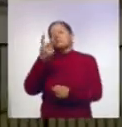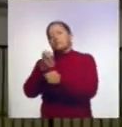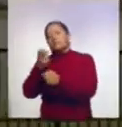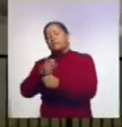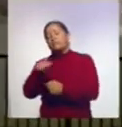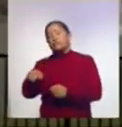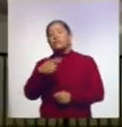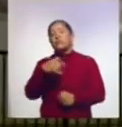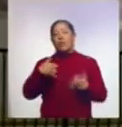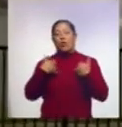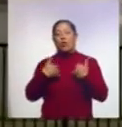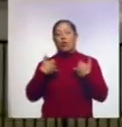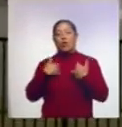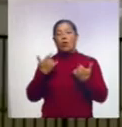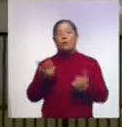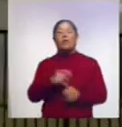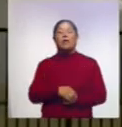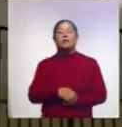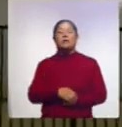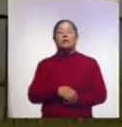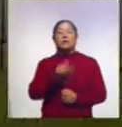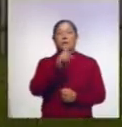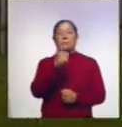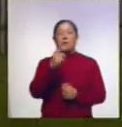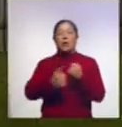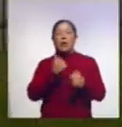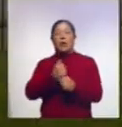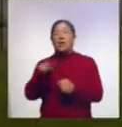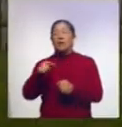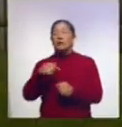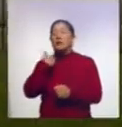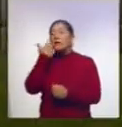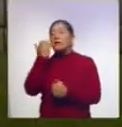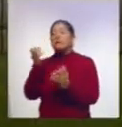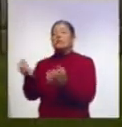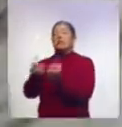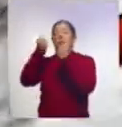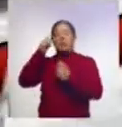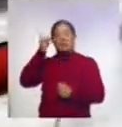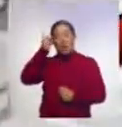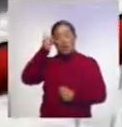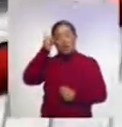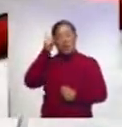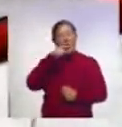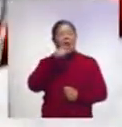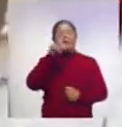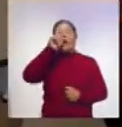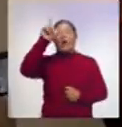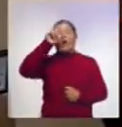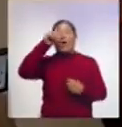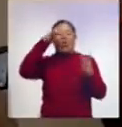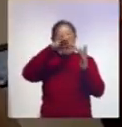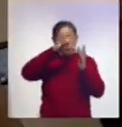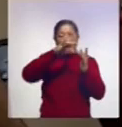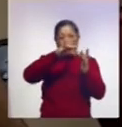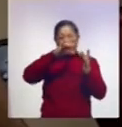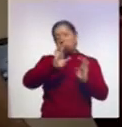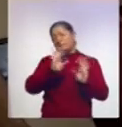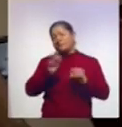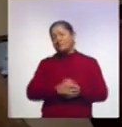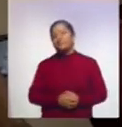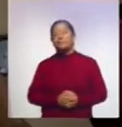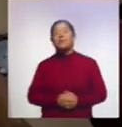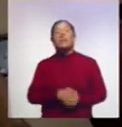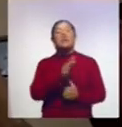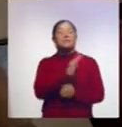se electrocutó al tratar de salvar la vida de su caballo, informó un familiar del joven. El fiscal general de Venezuela,